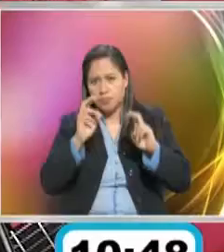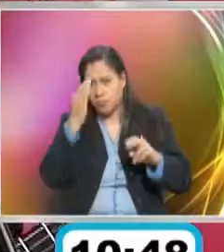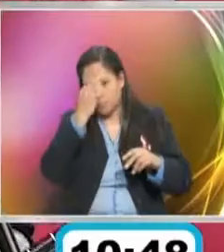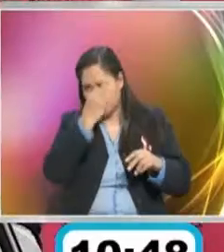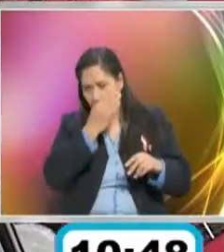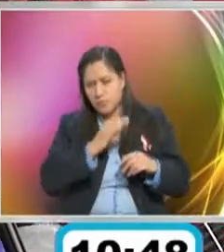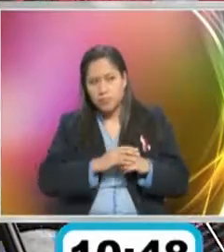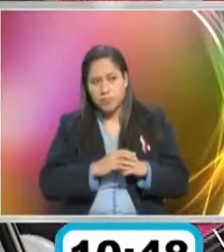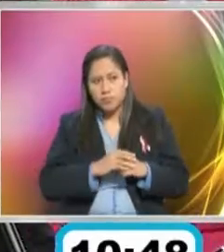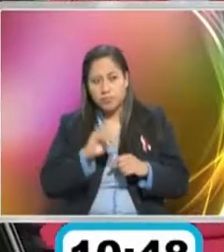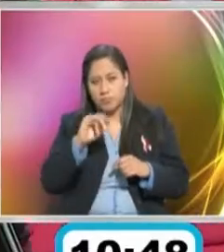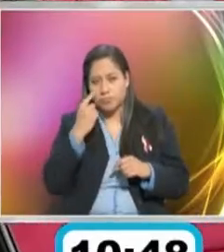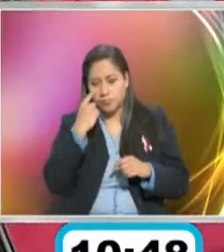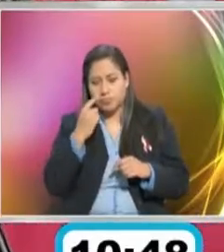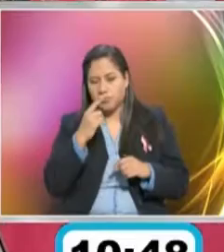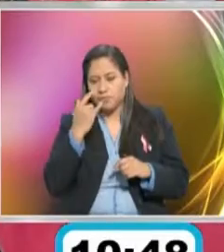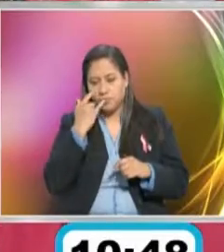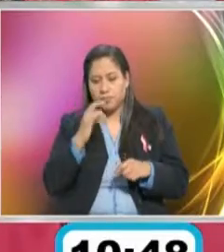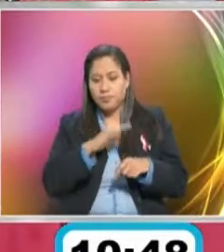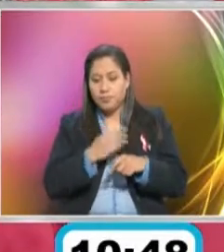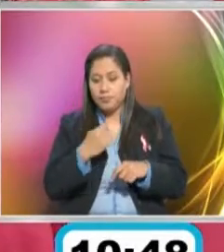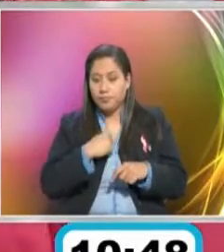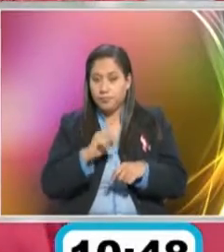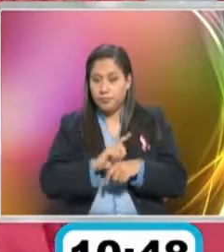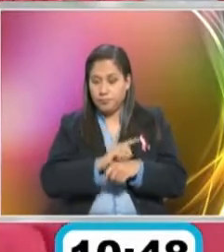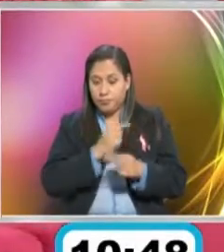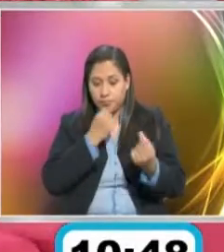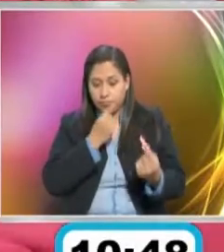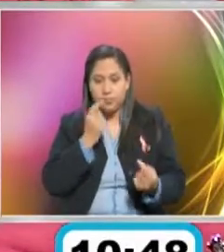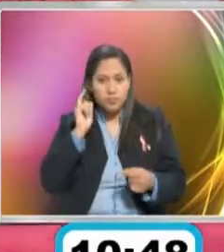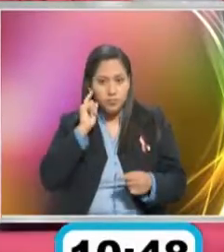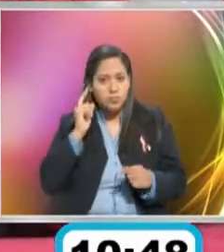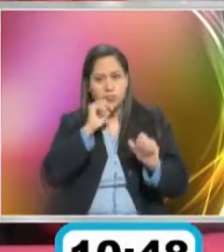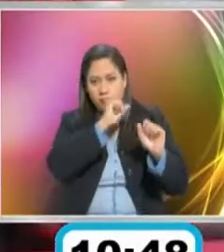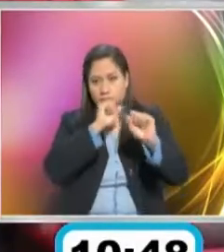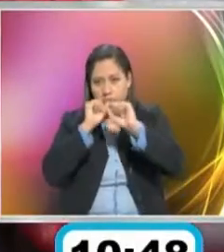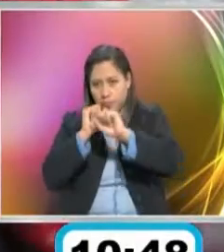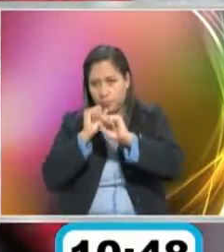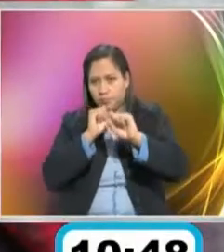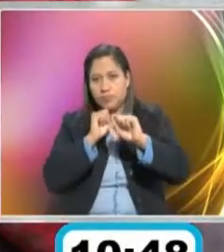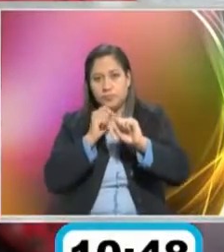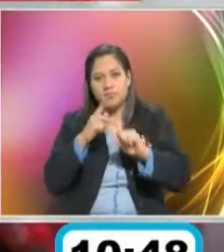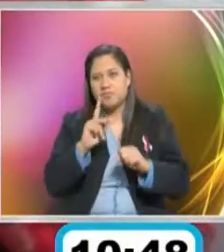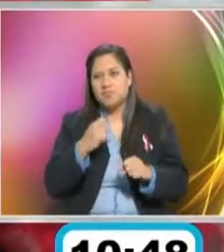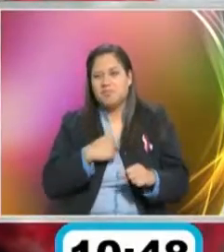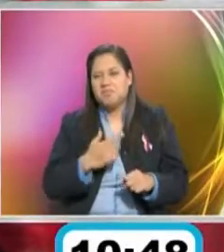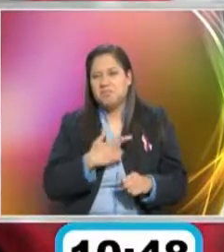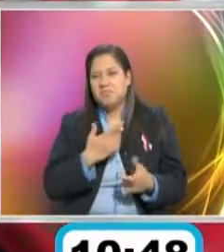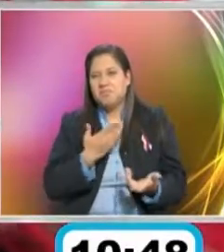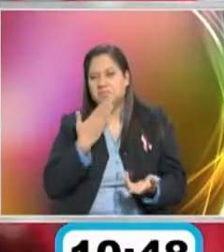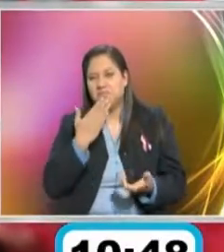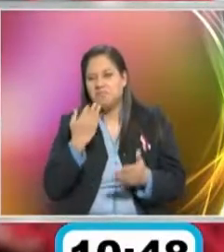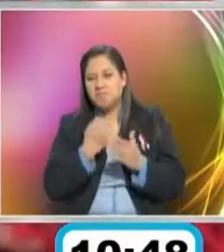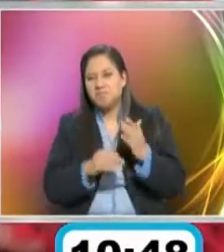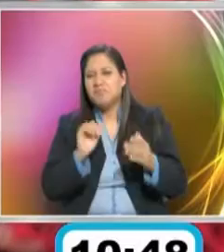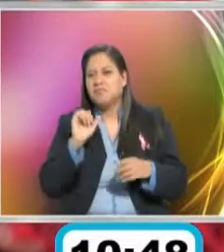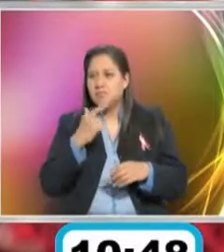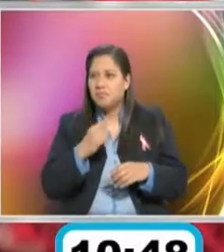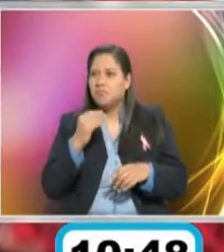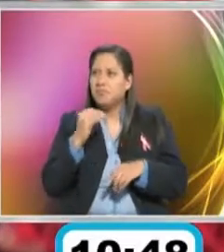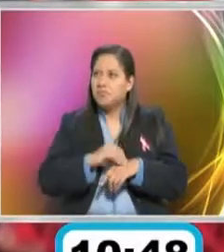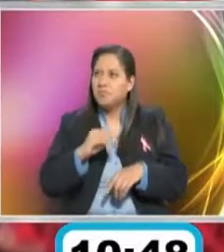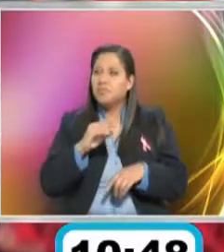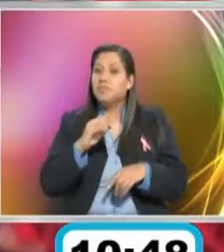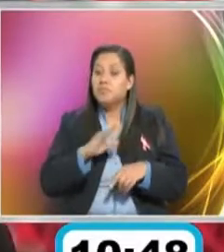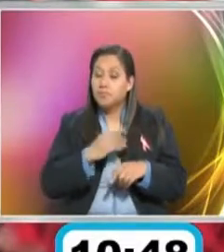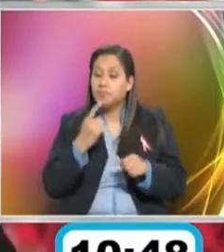¿Cómo se te ocurrió? ¿Sabes que estuvo súper raro porque yo desde chiquita escucho banda, Sí. pero algo no me terminaba de gustar, algo me faltaba porque